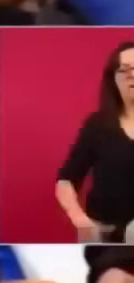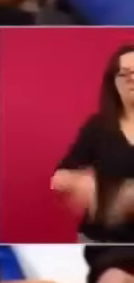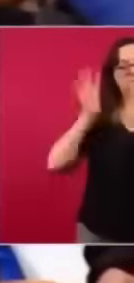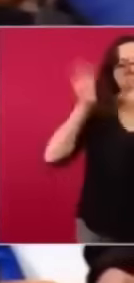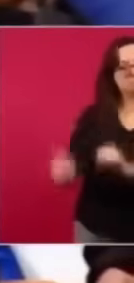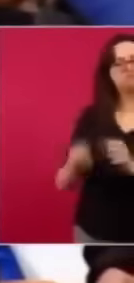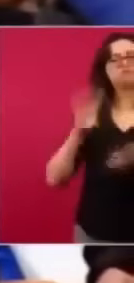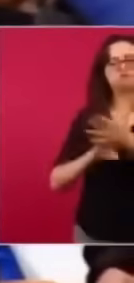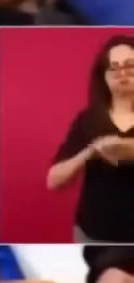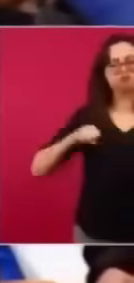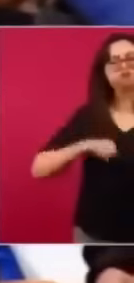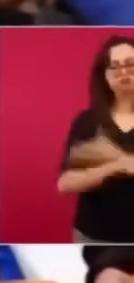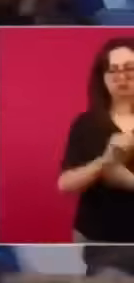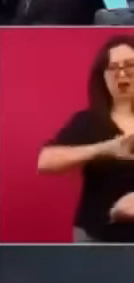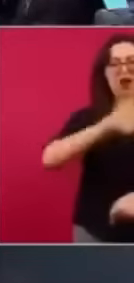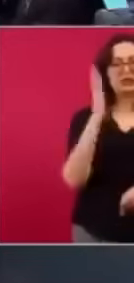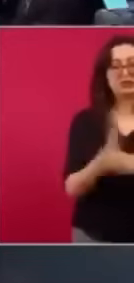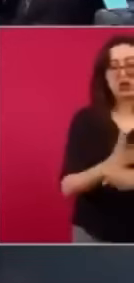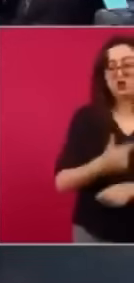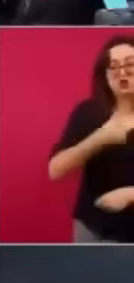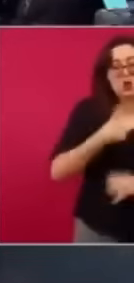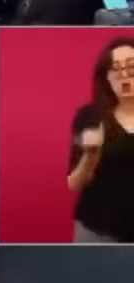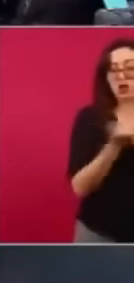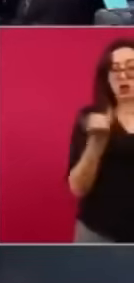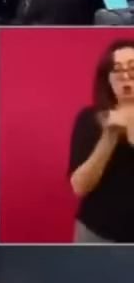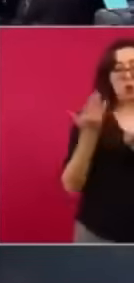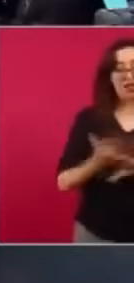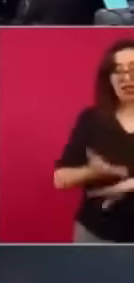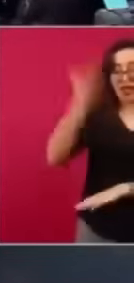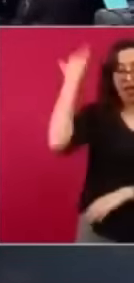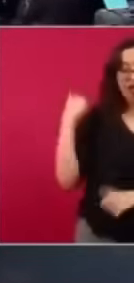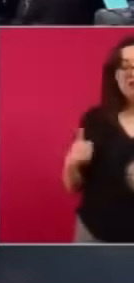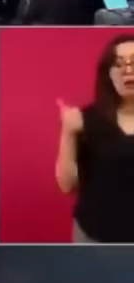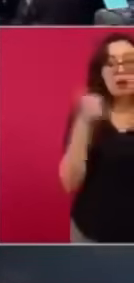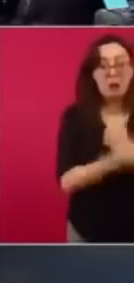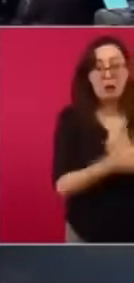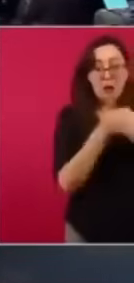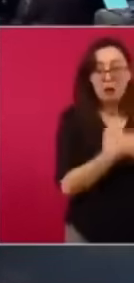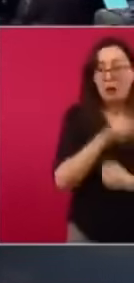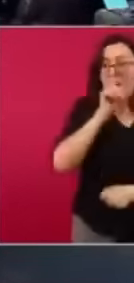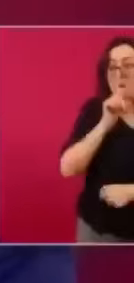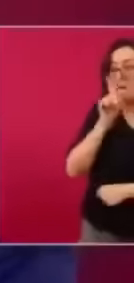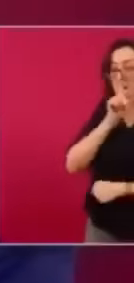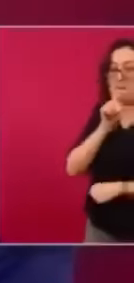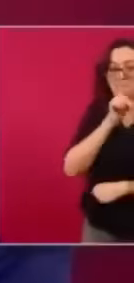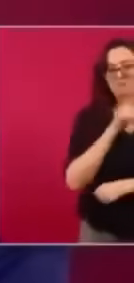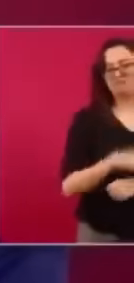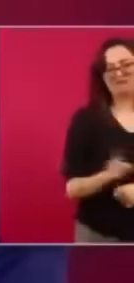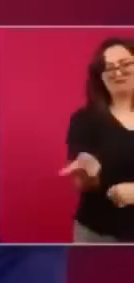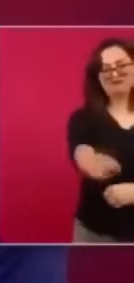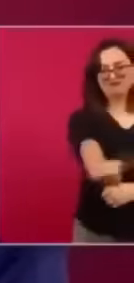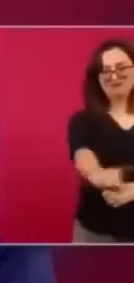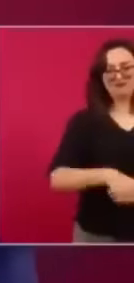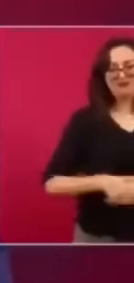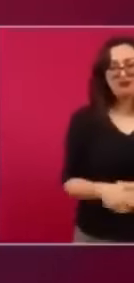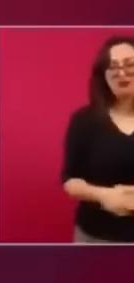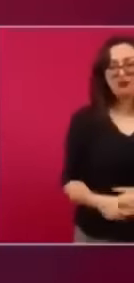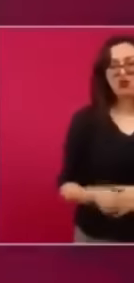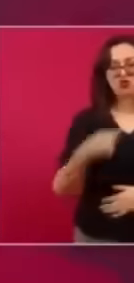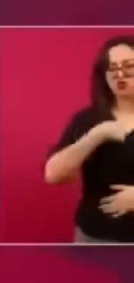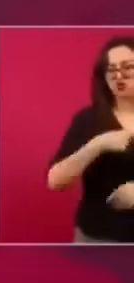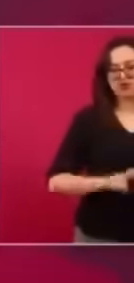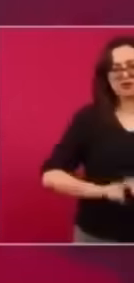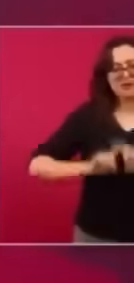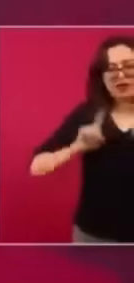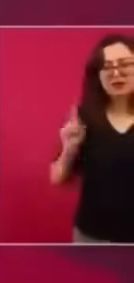sus propios funcionarios. Si usted recuerda alguno, por favor escriba ahí en la caja de comentarios, porque honestamente yo